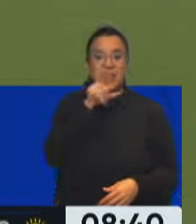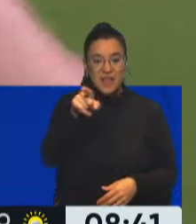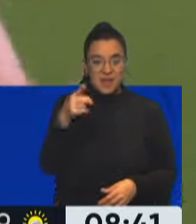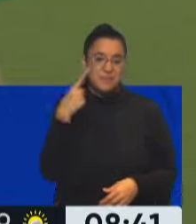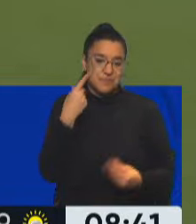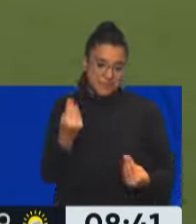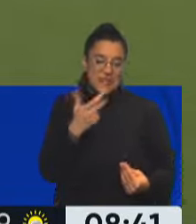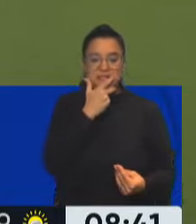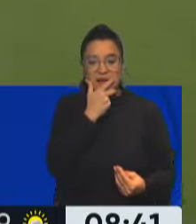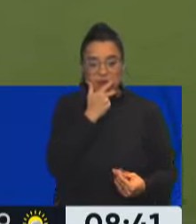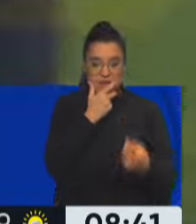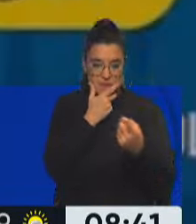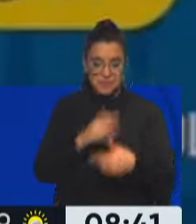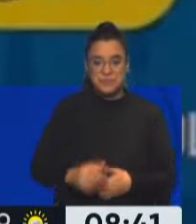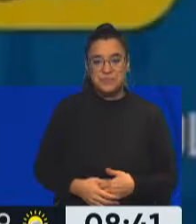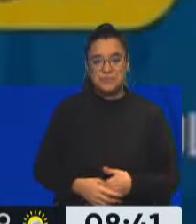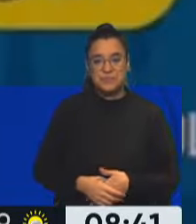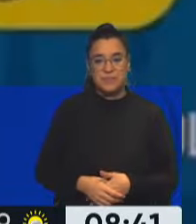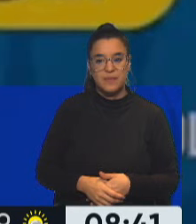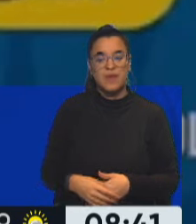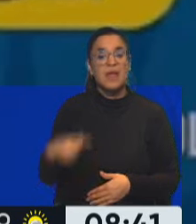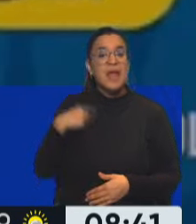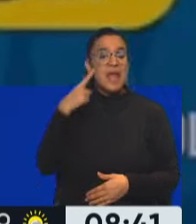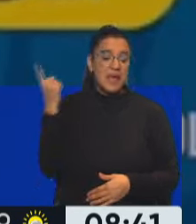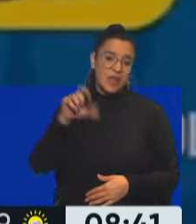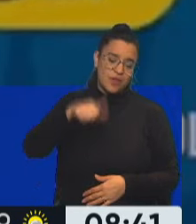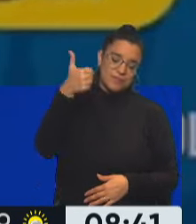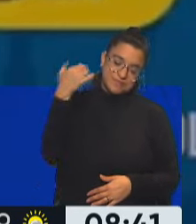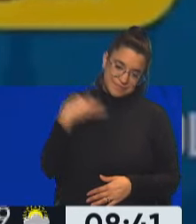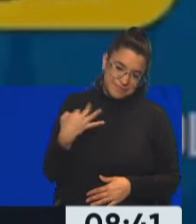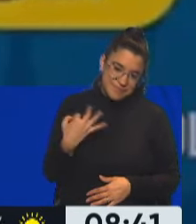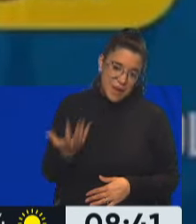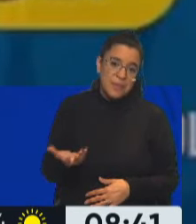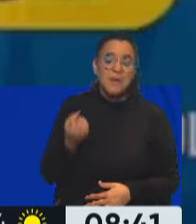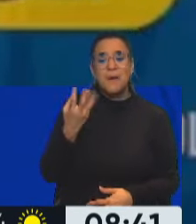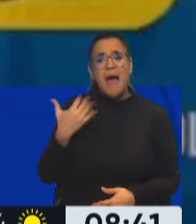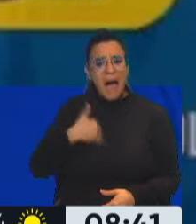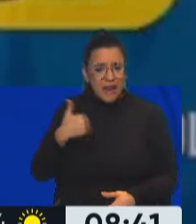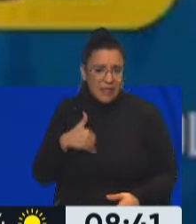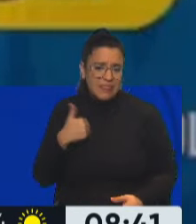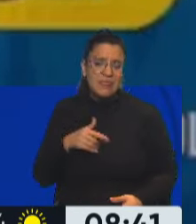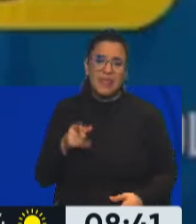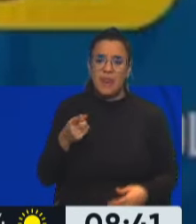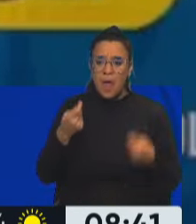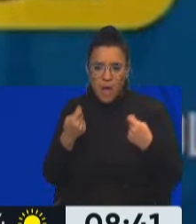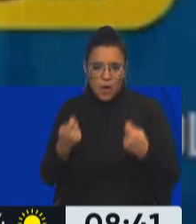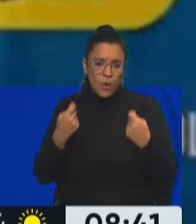mundo, a Lionel Scaloni. Creo que el triunfo es merecido porque Argentina hizo todo el